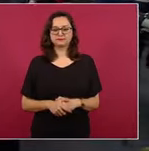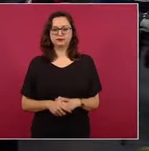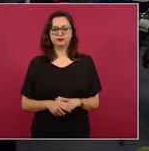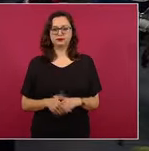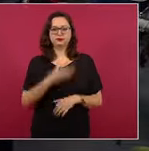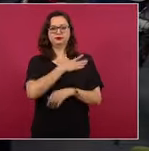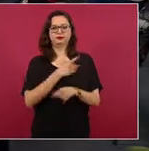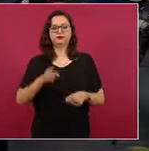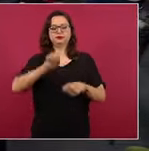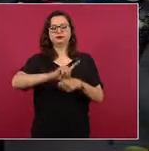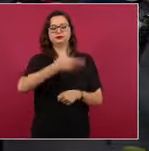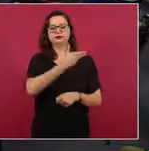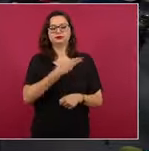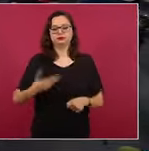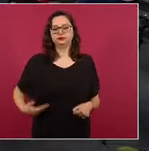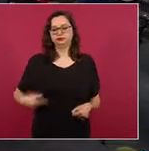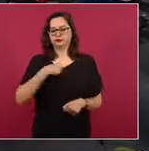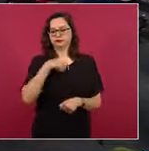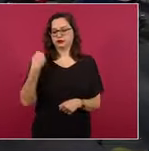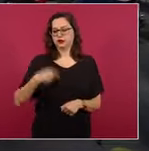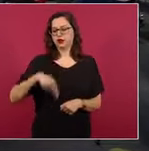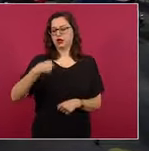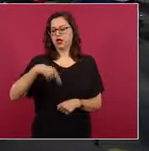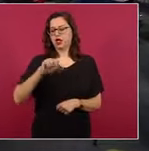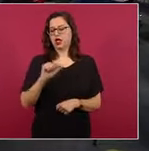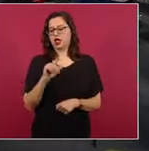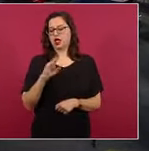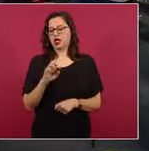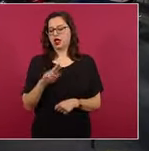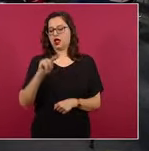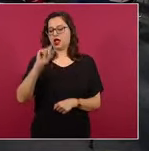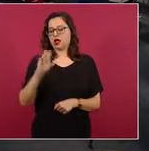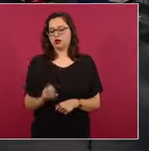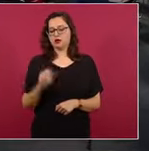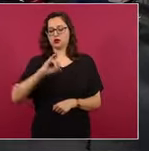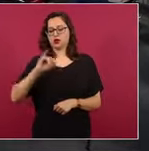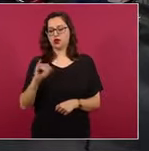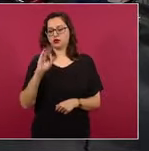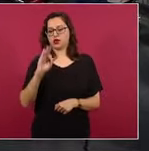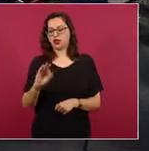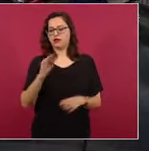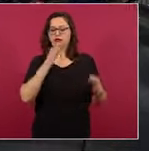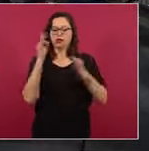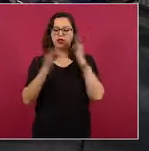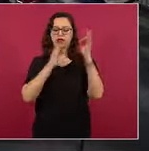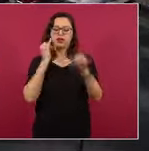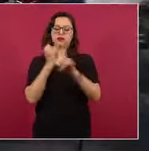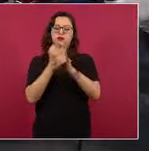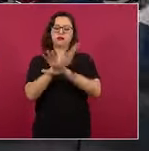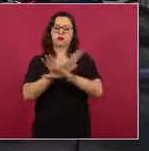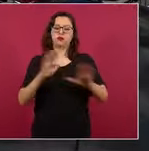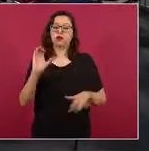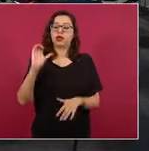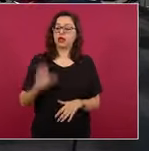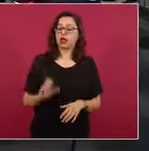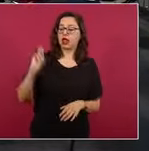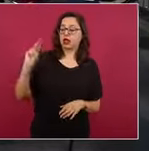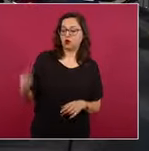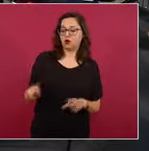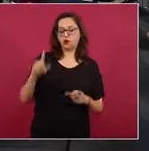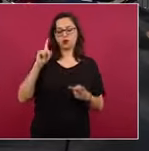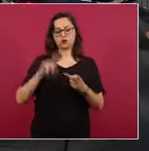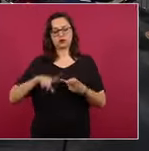Buenos días, señor presidente. Alberto Marroquín Espinosa, de JF Informa desde Cancún, frecuenciacat.com y desde el portal en Querétaro,